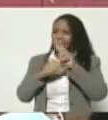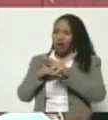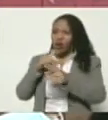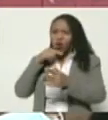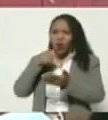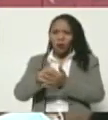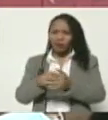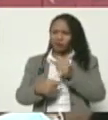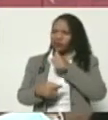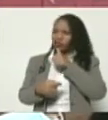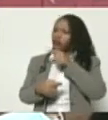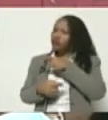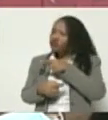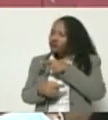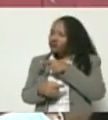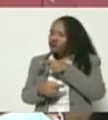este?